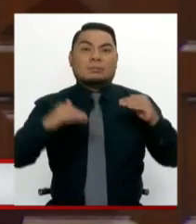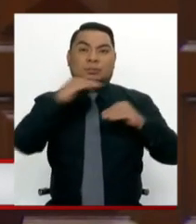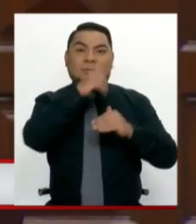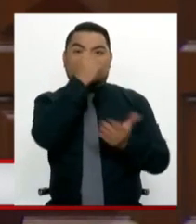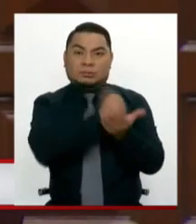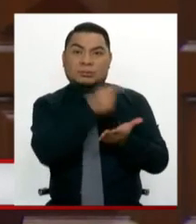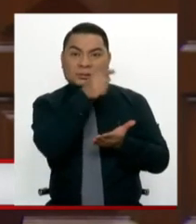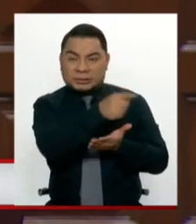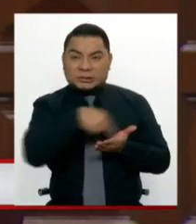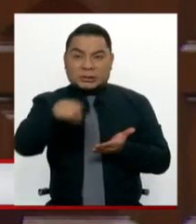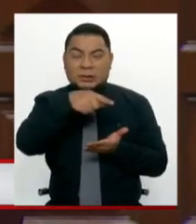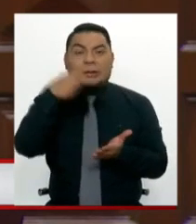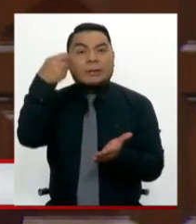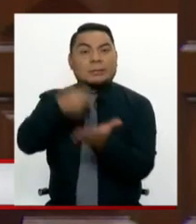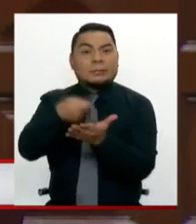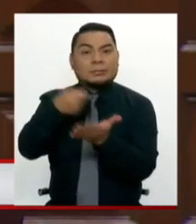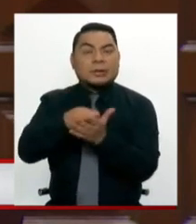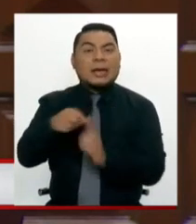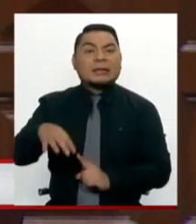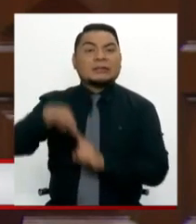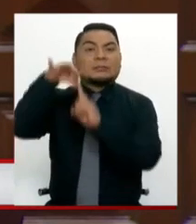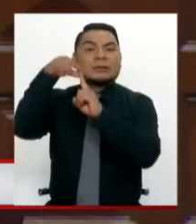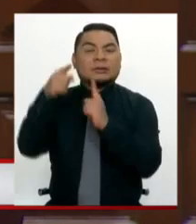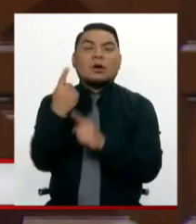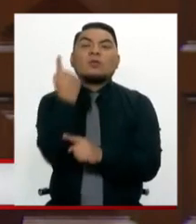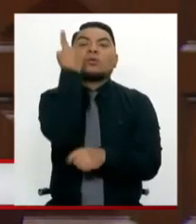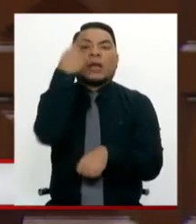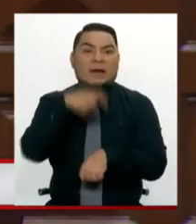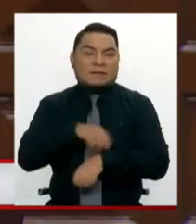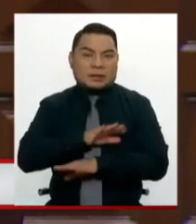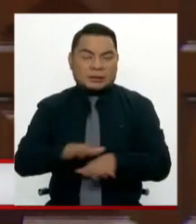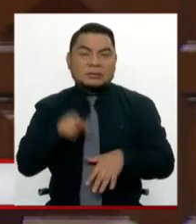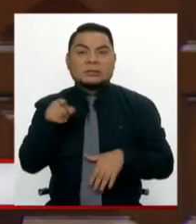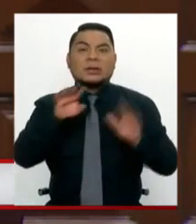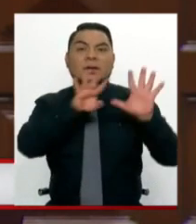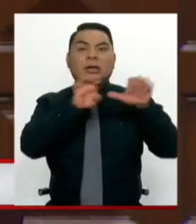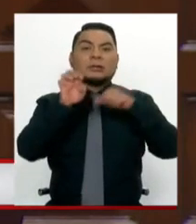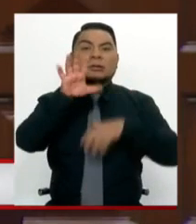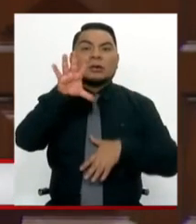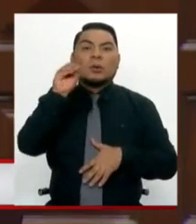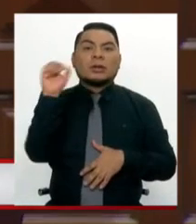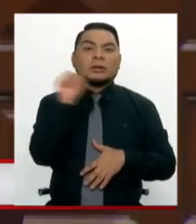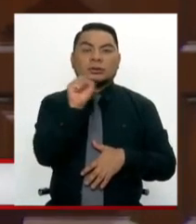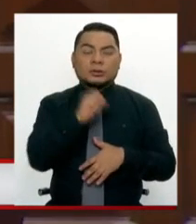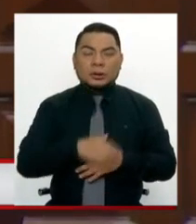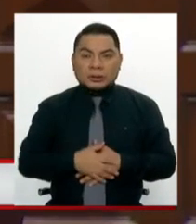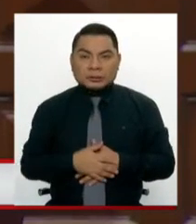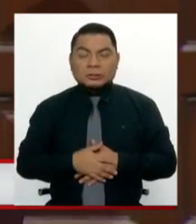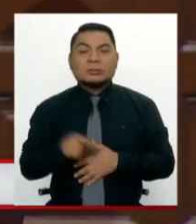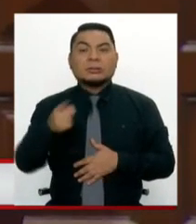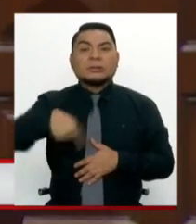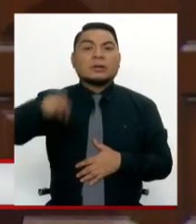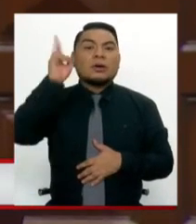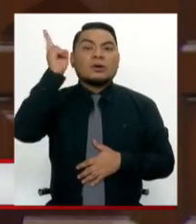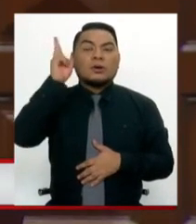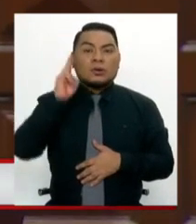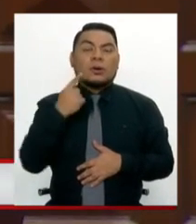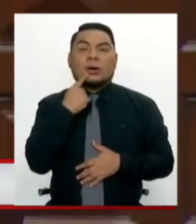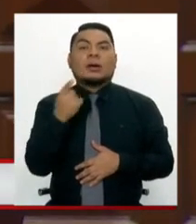recibirán una bonificación excepcional por única vez de 950 soles y los docentes de